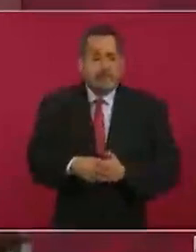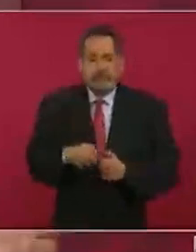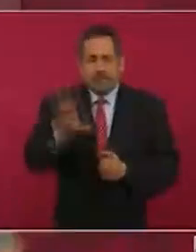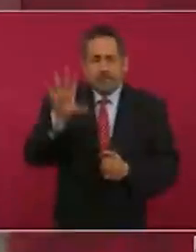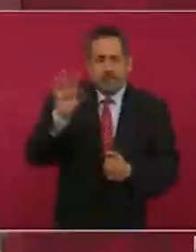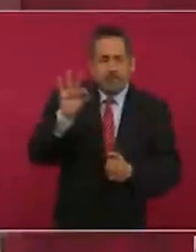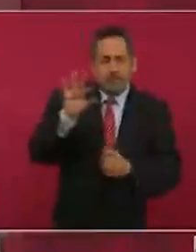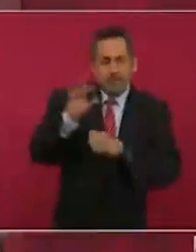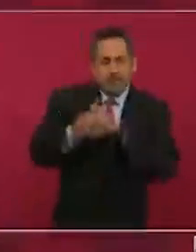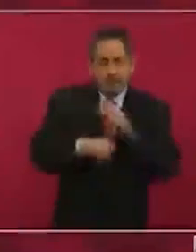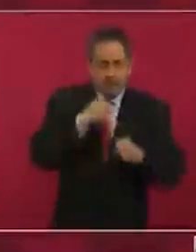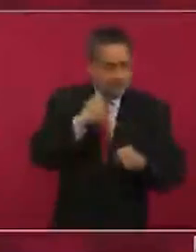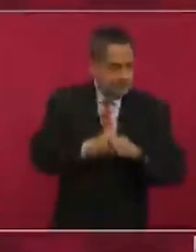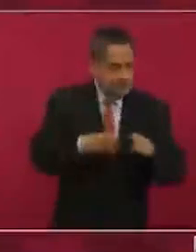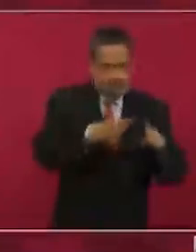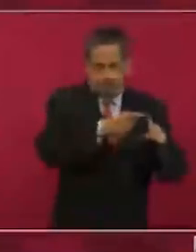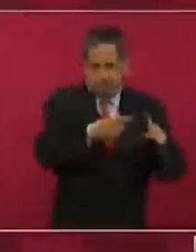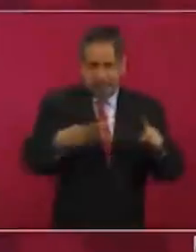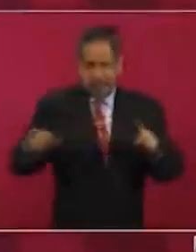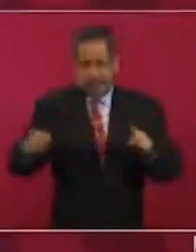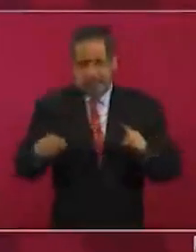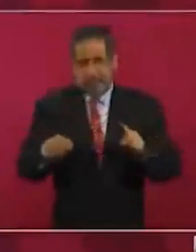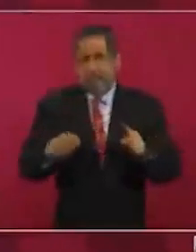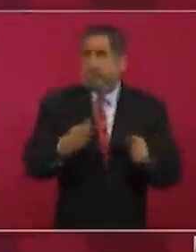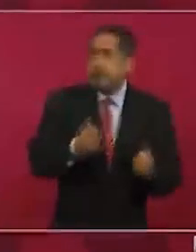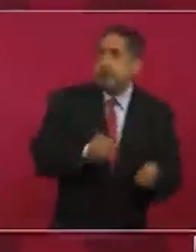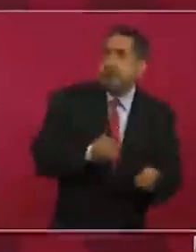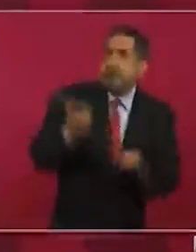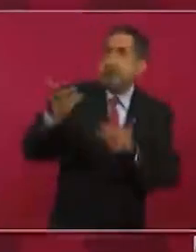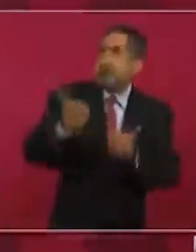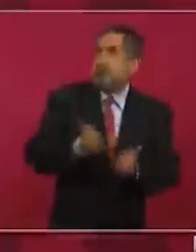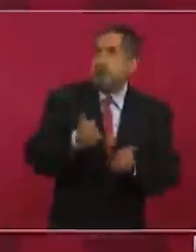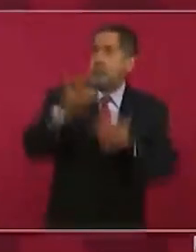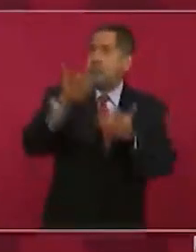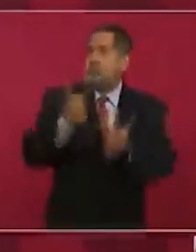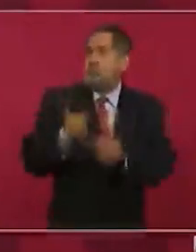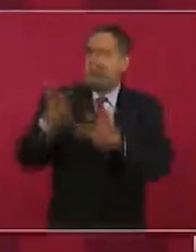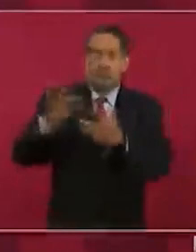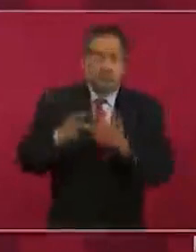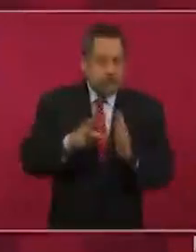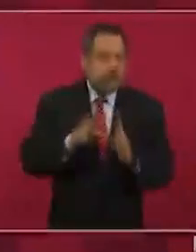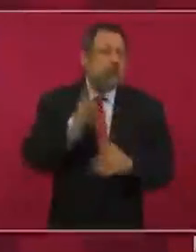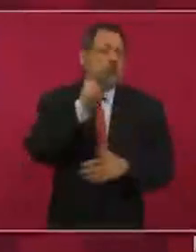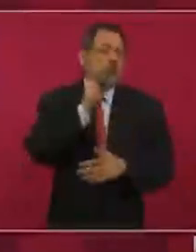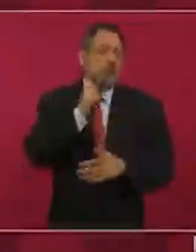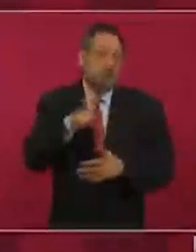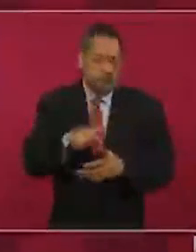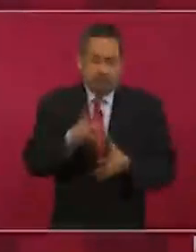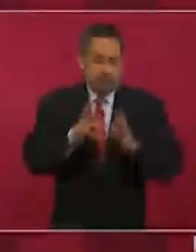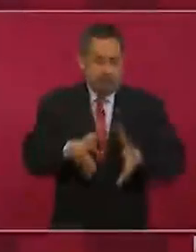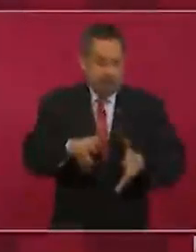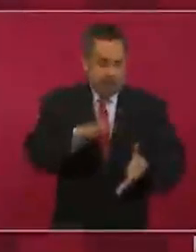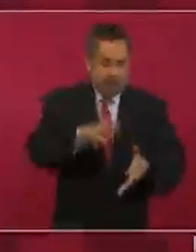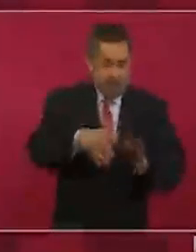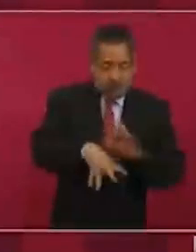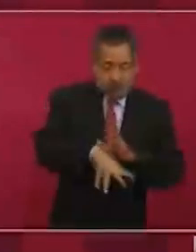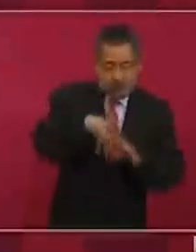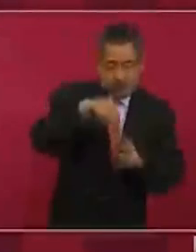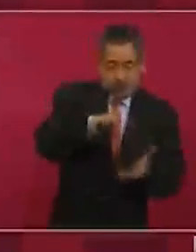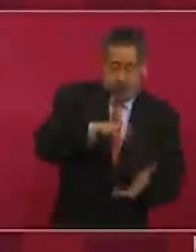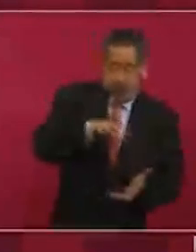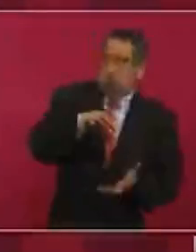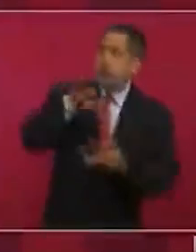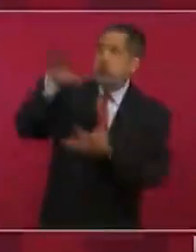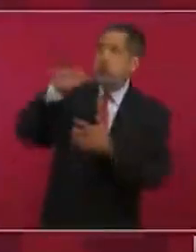40 años vendiendo petróleo crudo y comprando gasolinas, cambiar